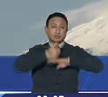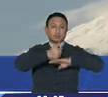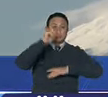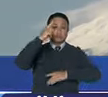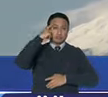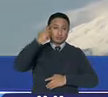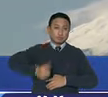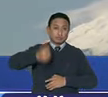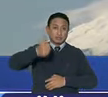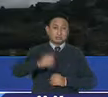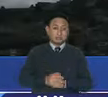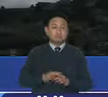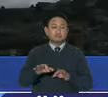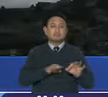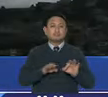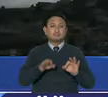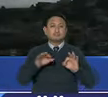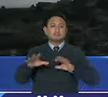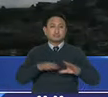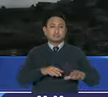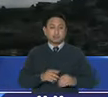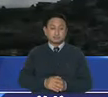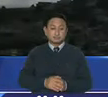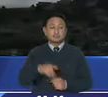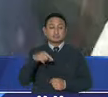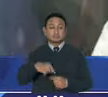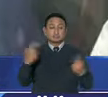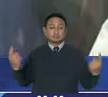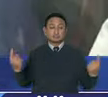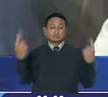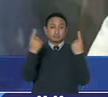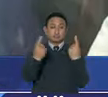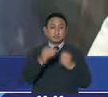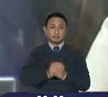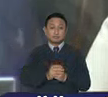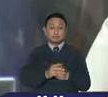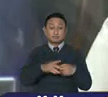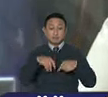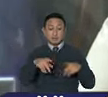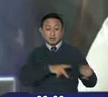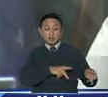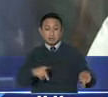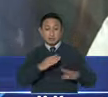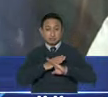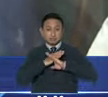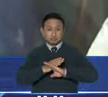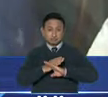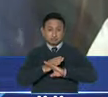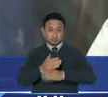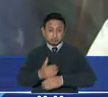gobierno. Indicaron que las acciones deben ser transversales. Deberíamos, dentro de este plan de contingencia, que debe estar dentro del